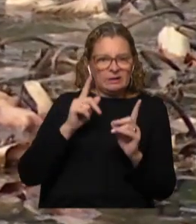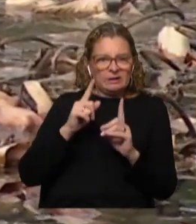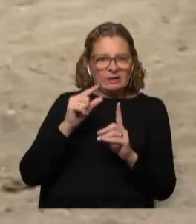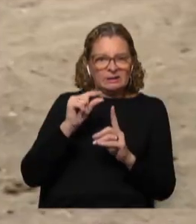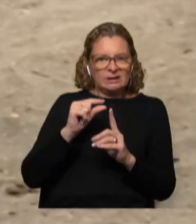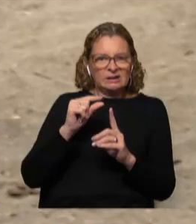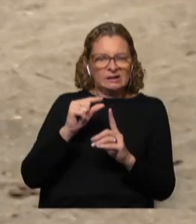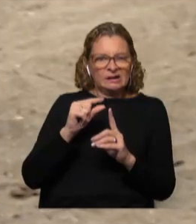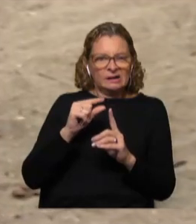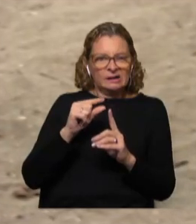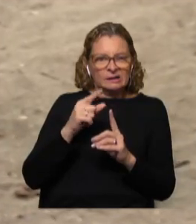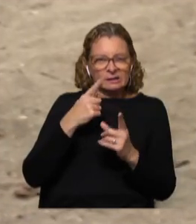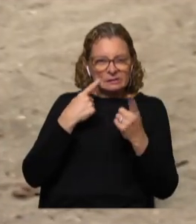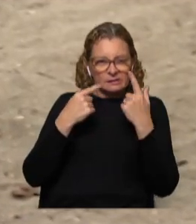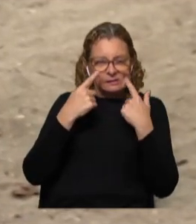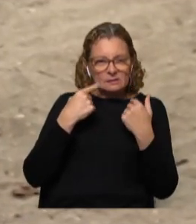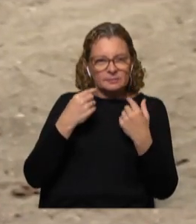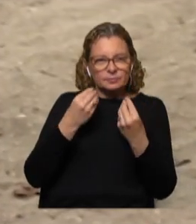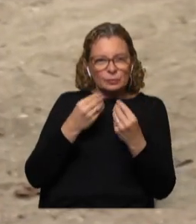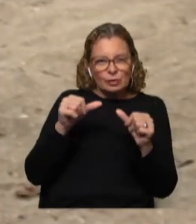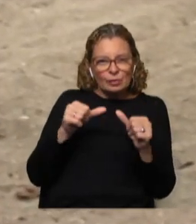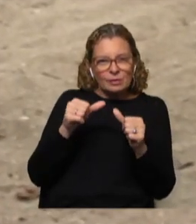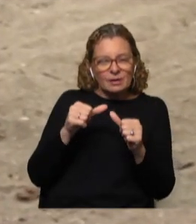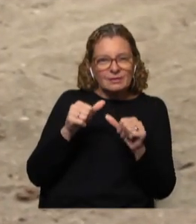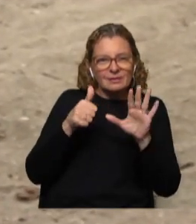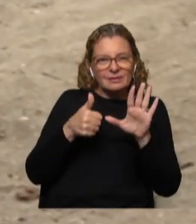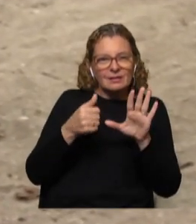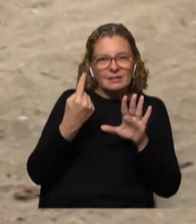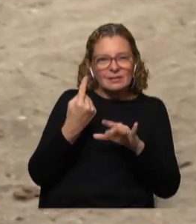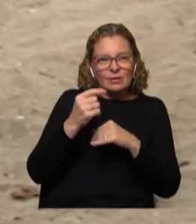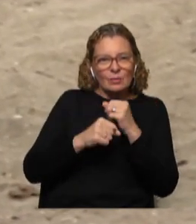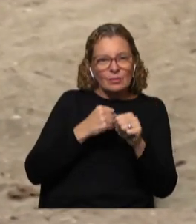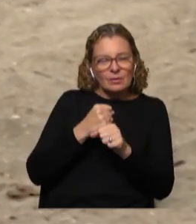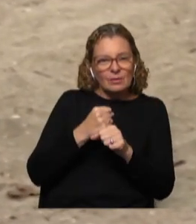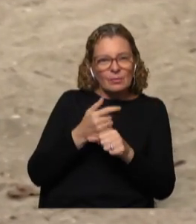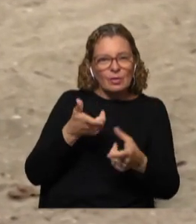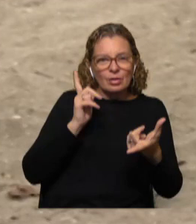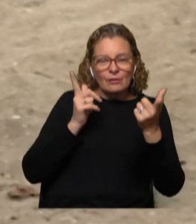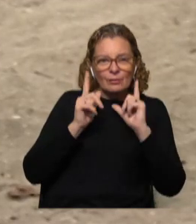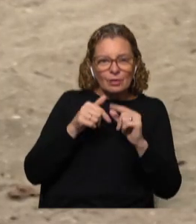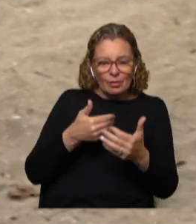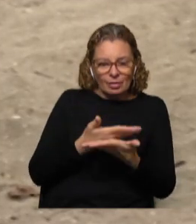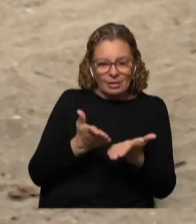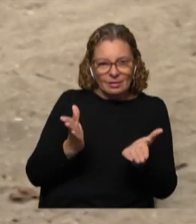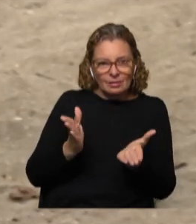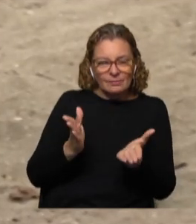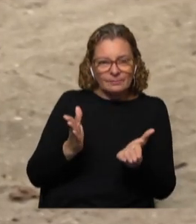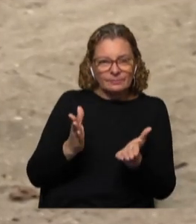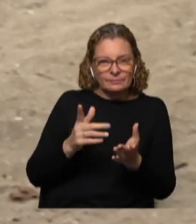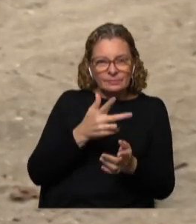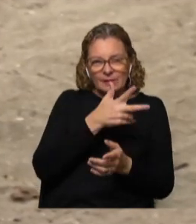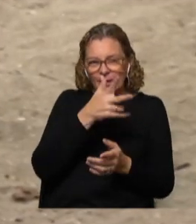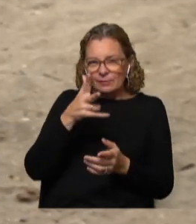pocos. Estoy muy triste por todo lo que han hecho. Tengo 61 años y he disfrutado de esto. Se han hecho exteriores